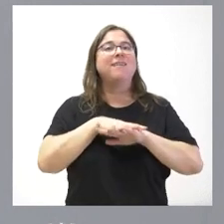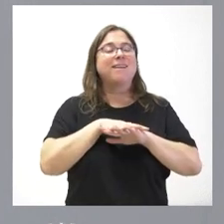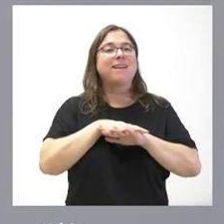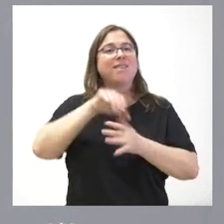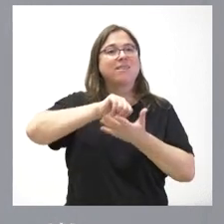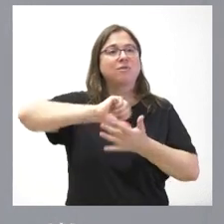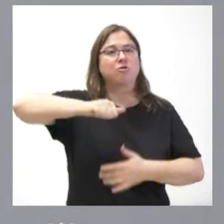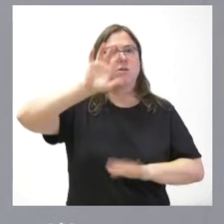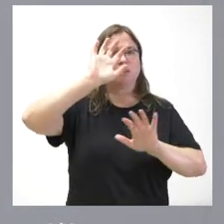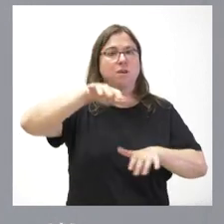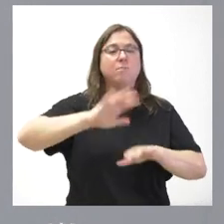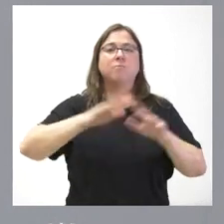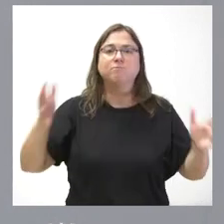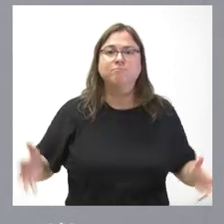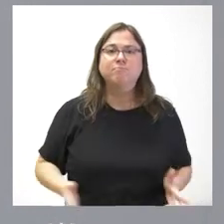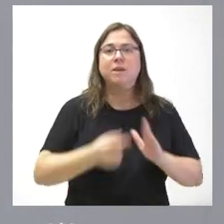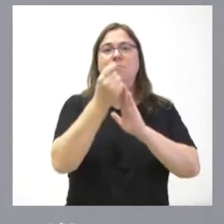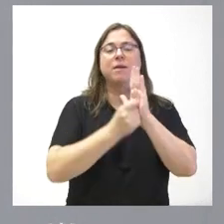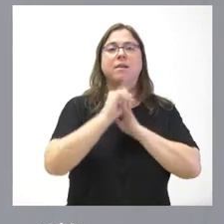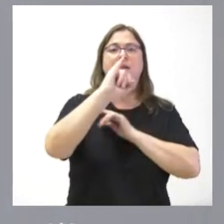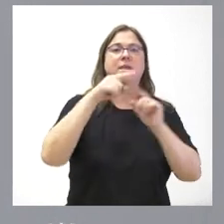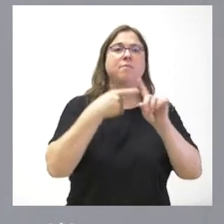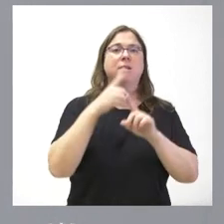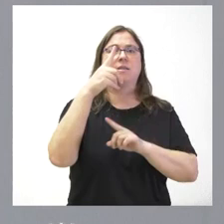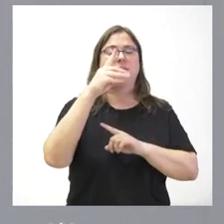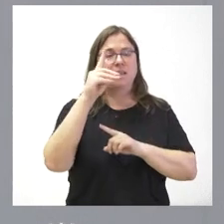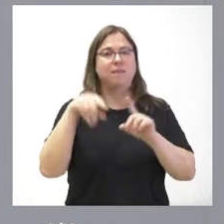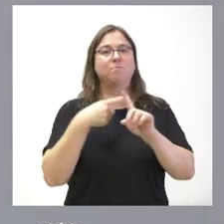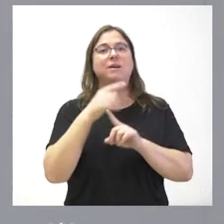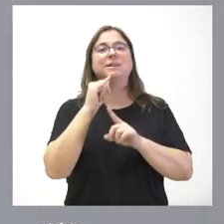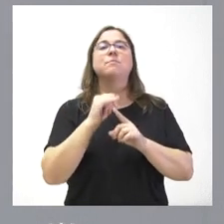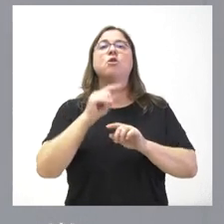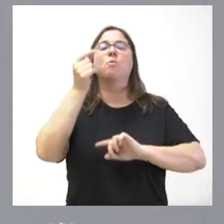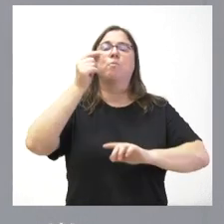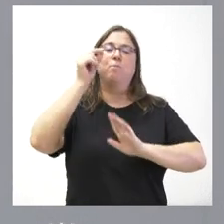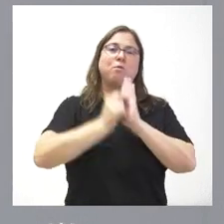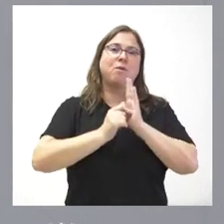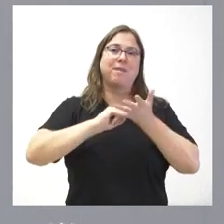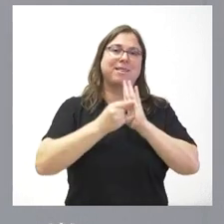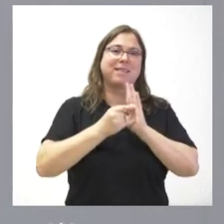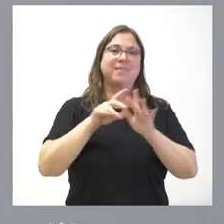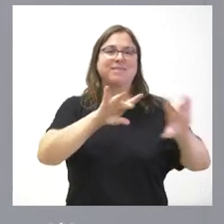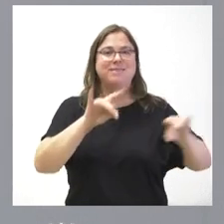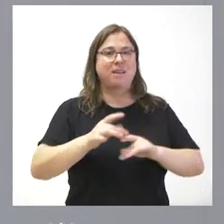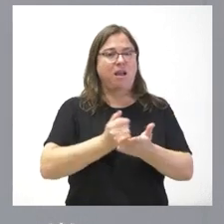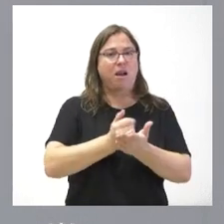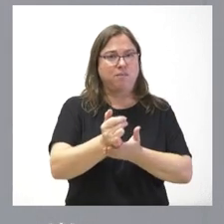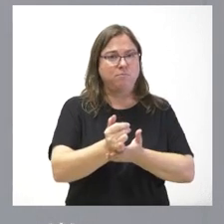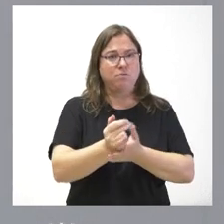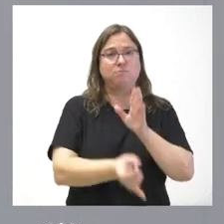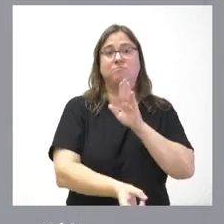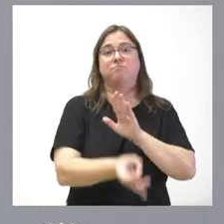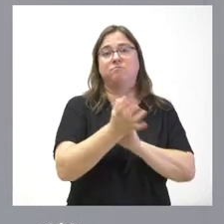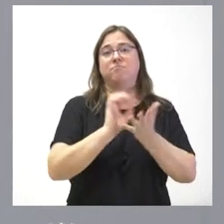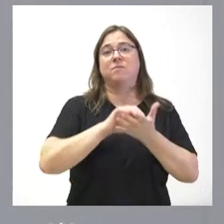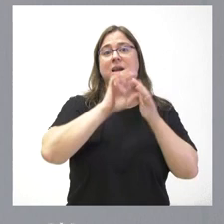León para impulsar medidas de y más deí conforme al programa territorial de tierra de Campos saben ustedes que hemos constituido en Castilla